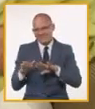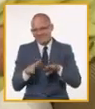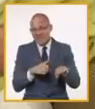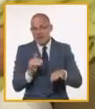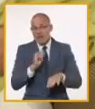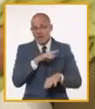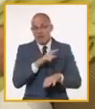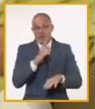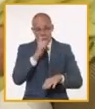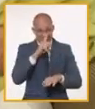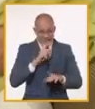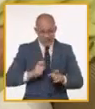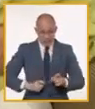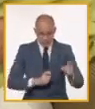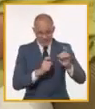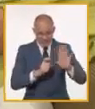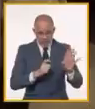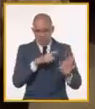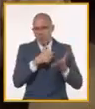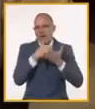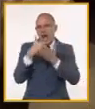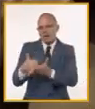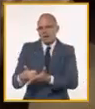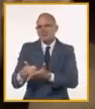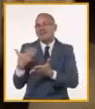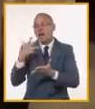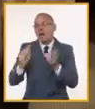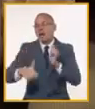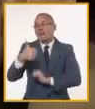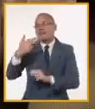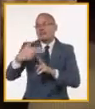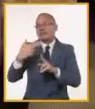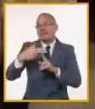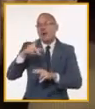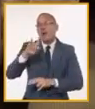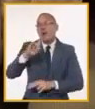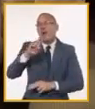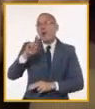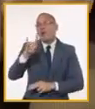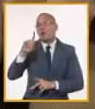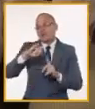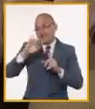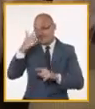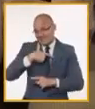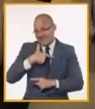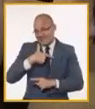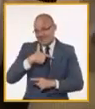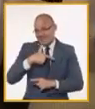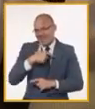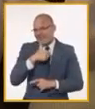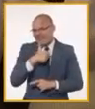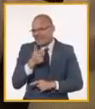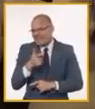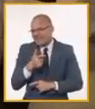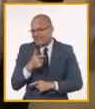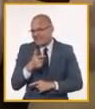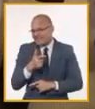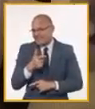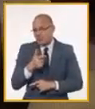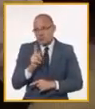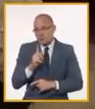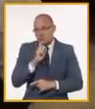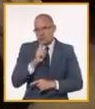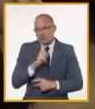Urrutia, porque Machado. Porque en definitiva, yo para Urrutia es un personaje, ¿no? Para